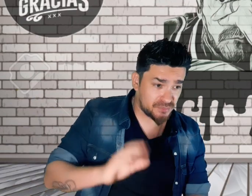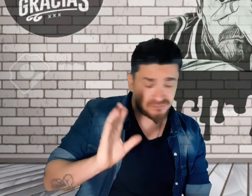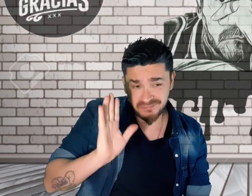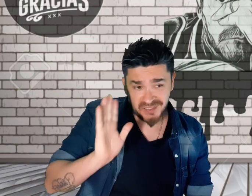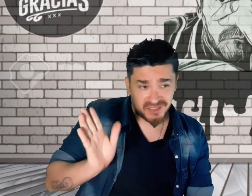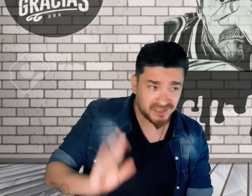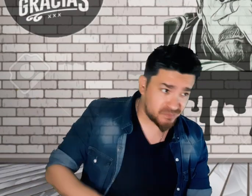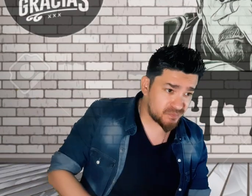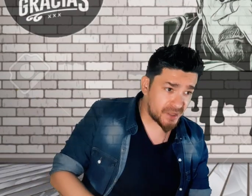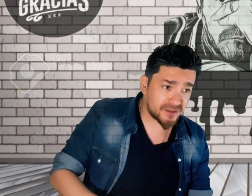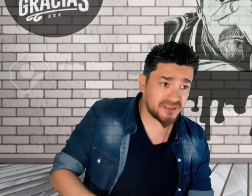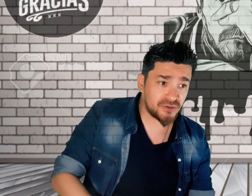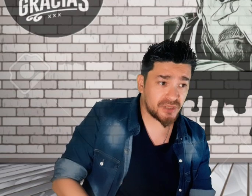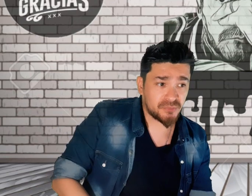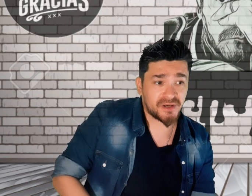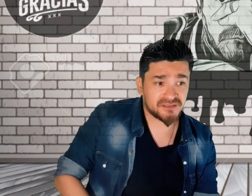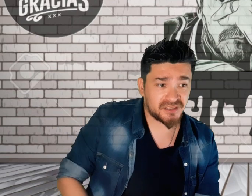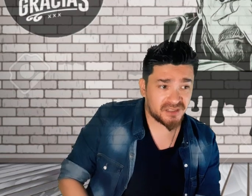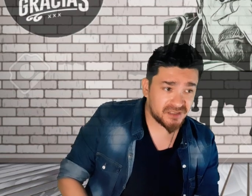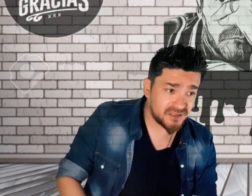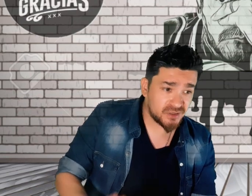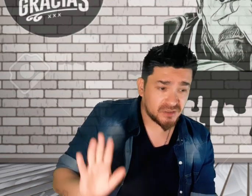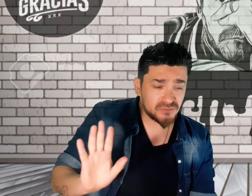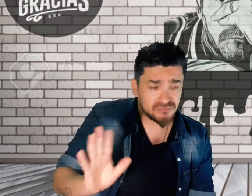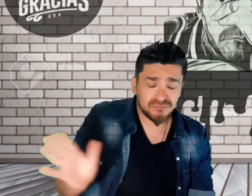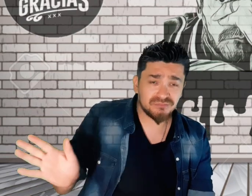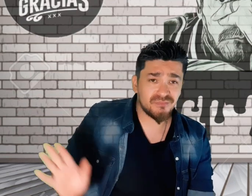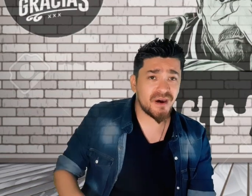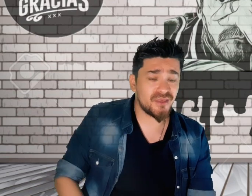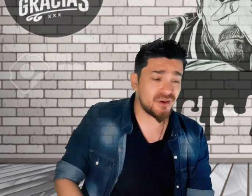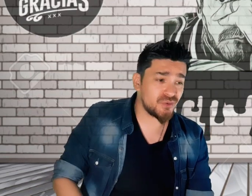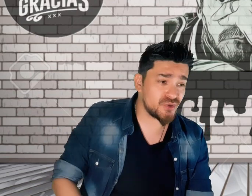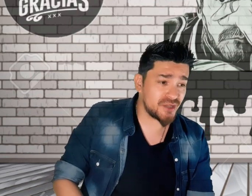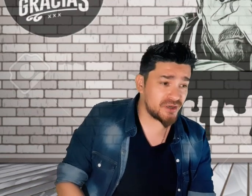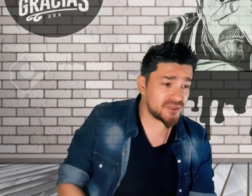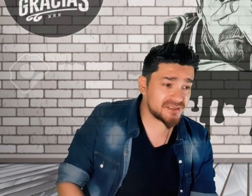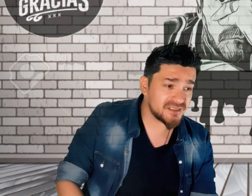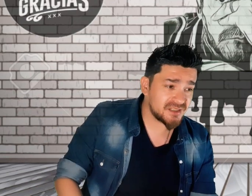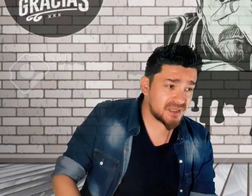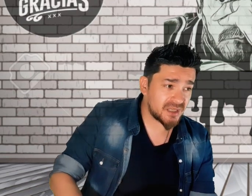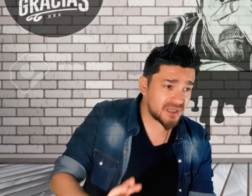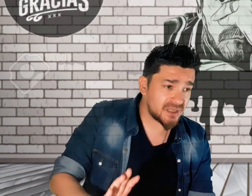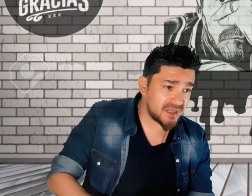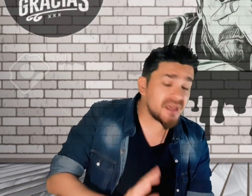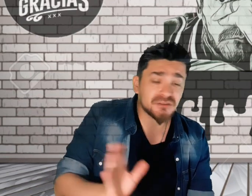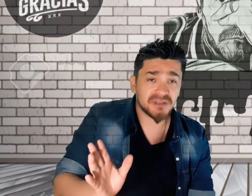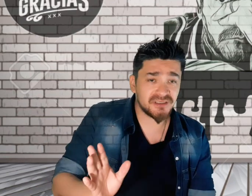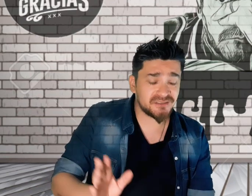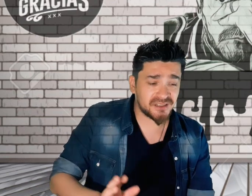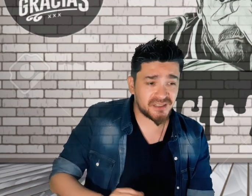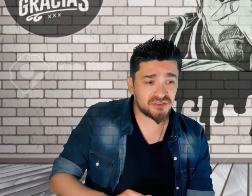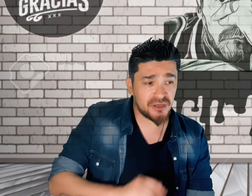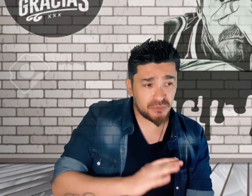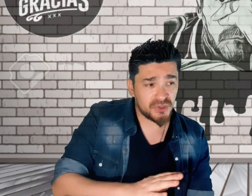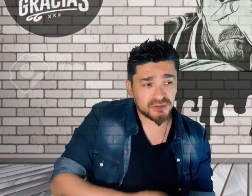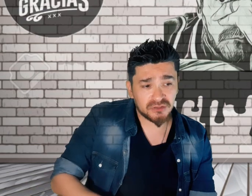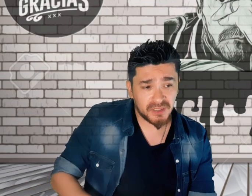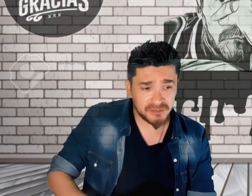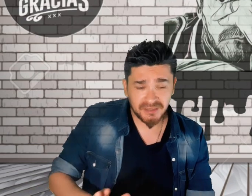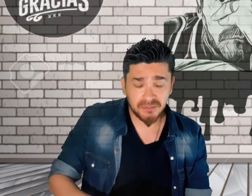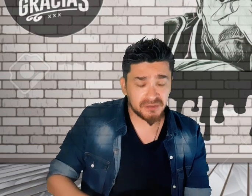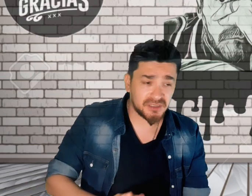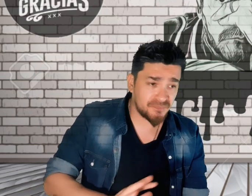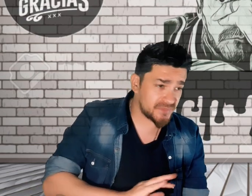ya perdida en una época hace más de un año atrás, el expresidente quería hacer un